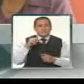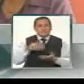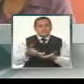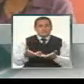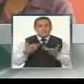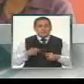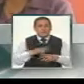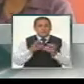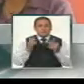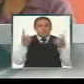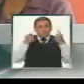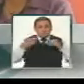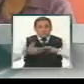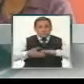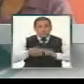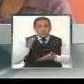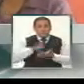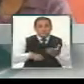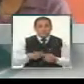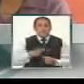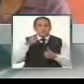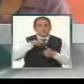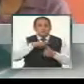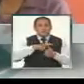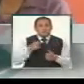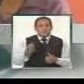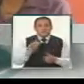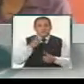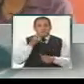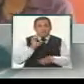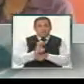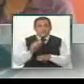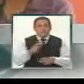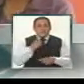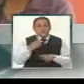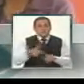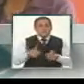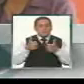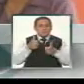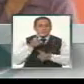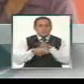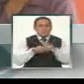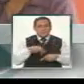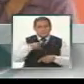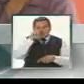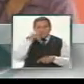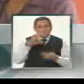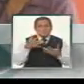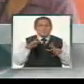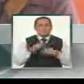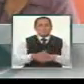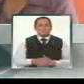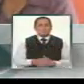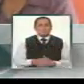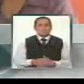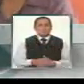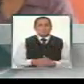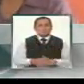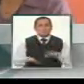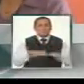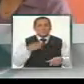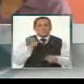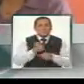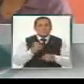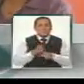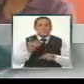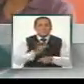este tipo de convenios que vamos a suscribir entre Tumbes y Ecuador, es enriquecedor para el pueblo peruano. ¿Cuándo más o menos se dará eso? Se han hecho las